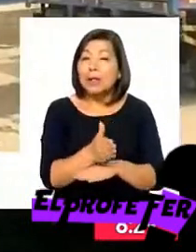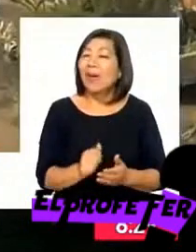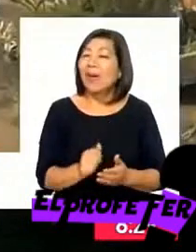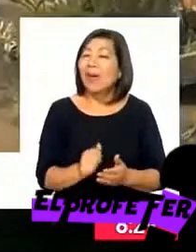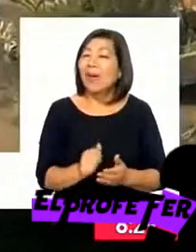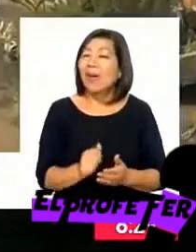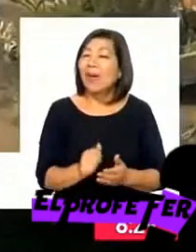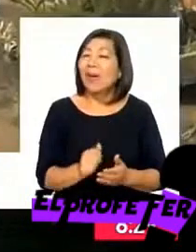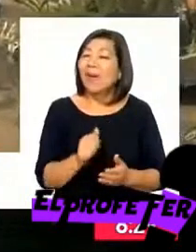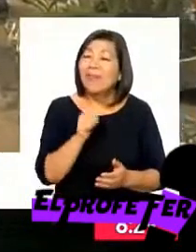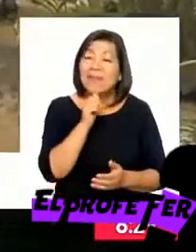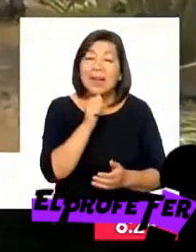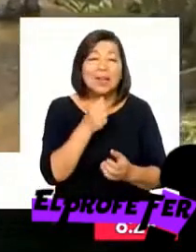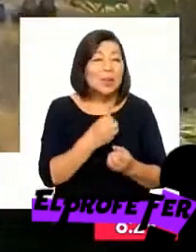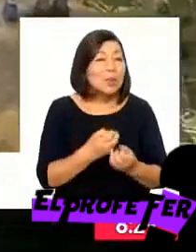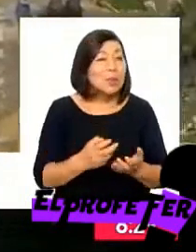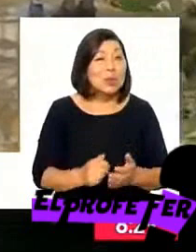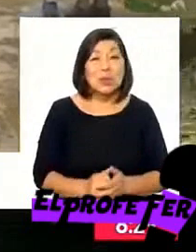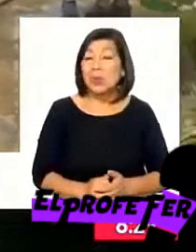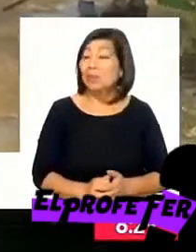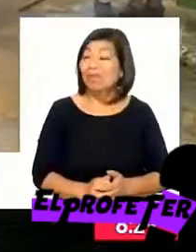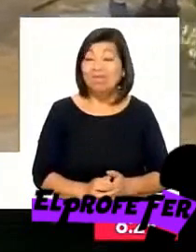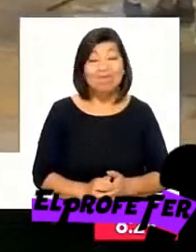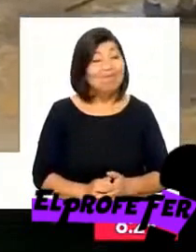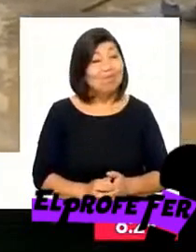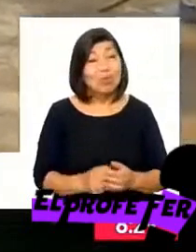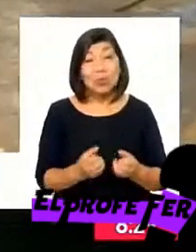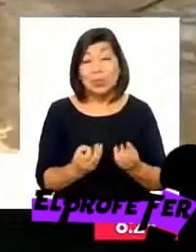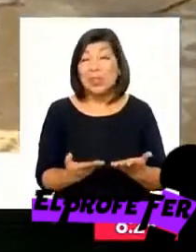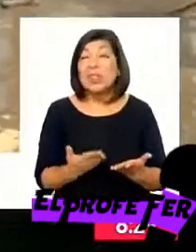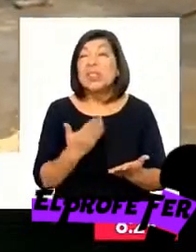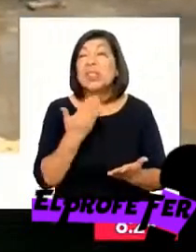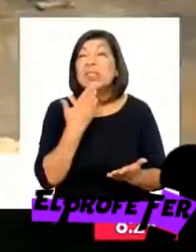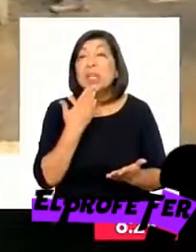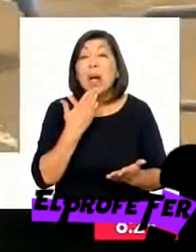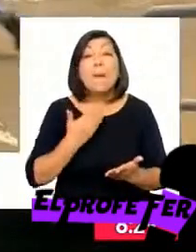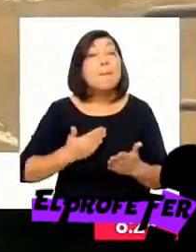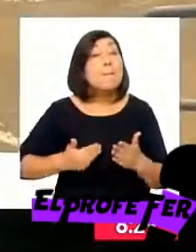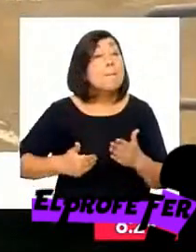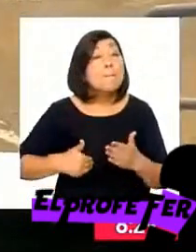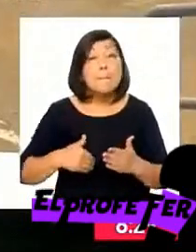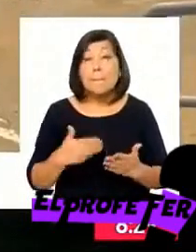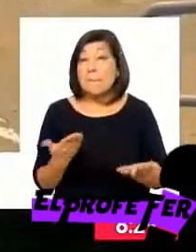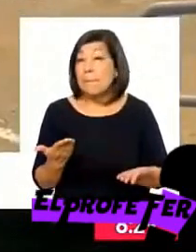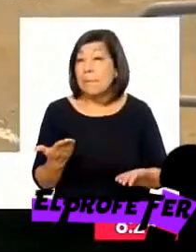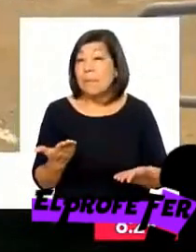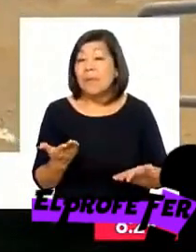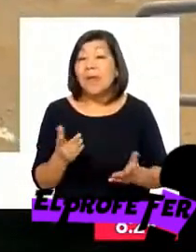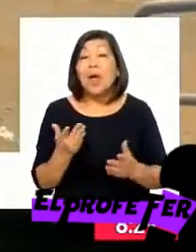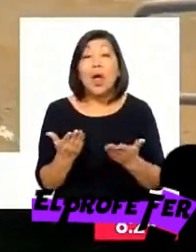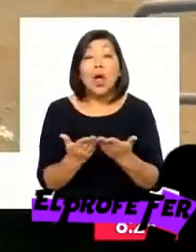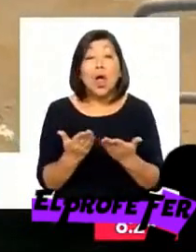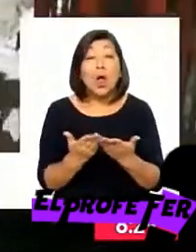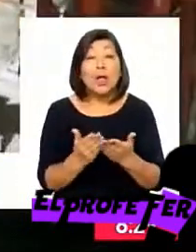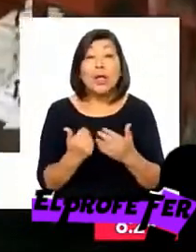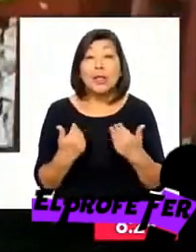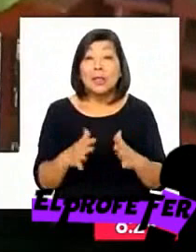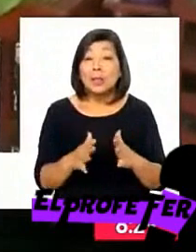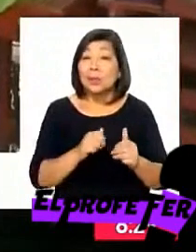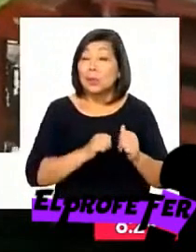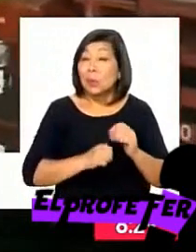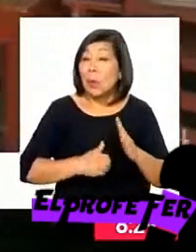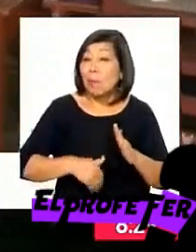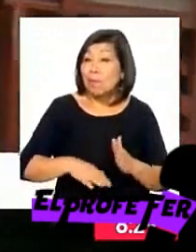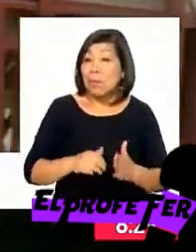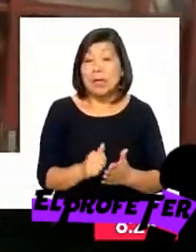obviamente sería insuficiente. Claro. Estamos identificando específicamente las instituciones que han sido